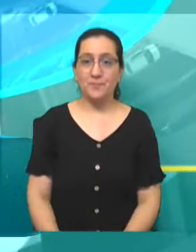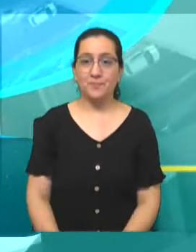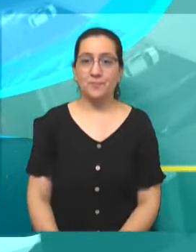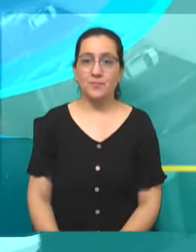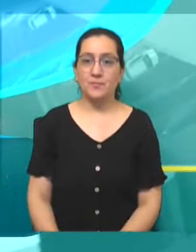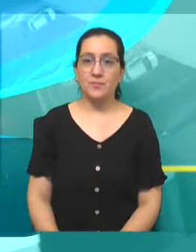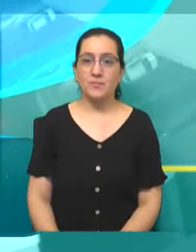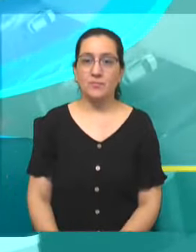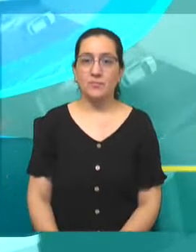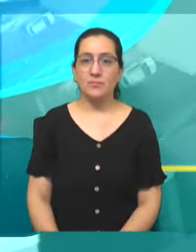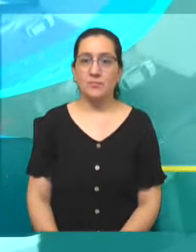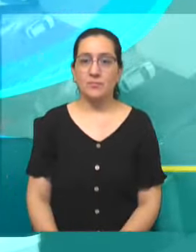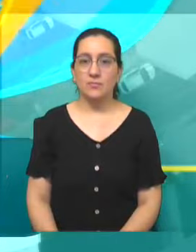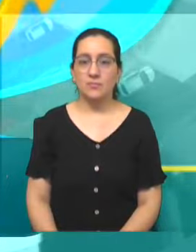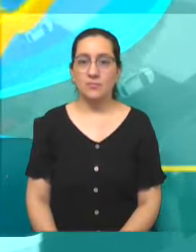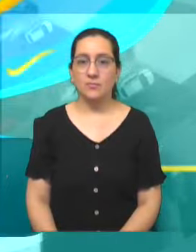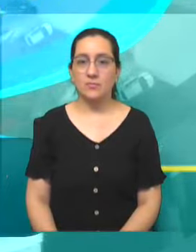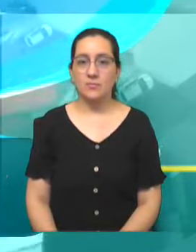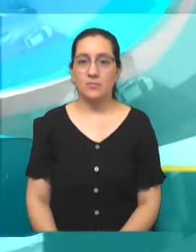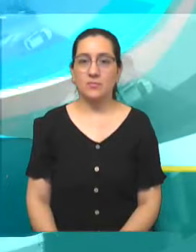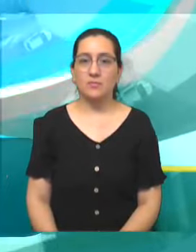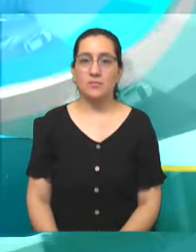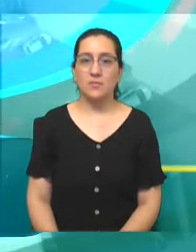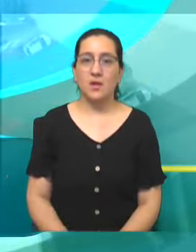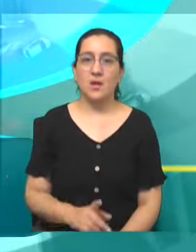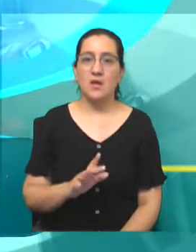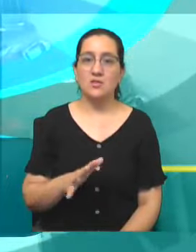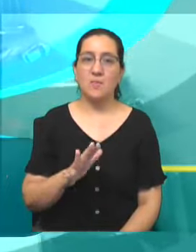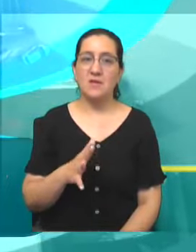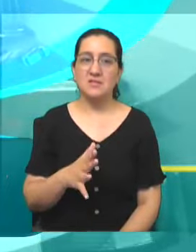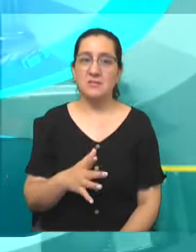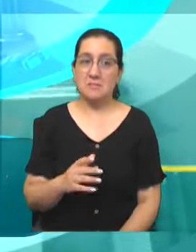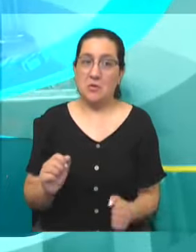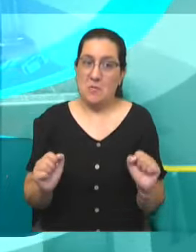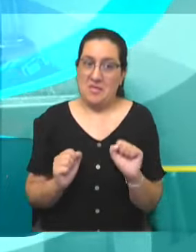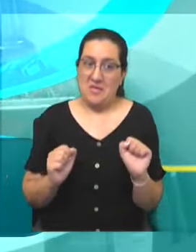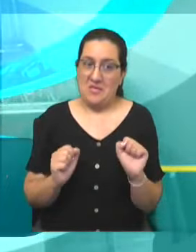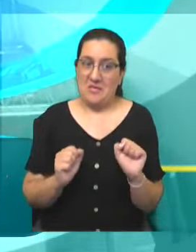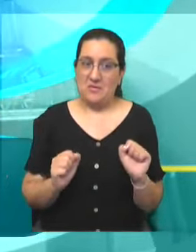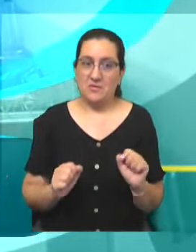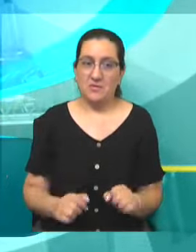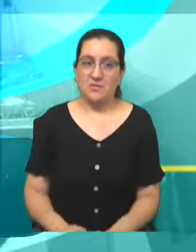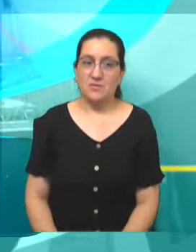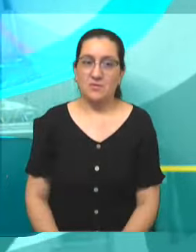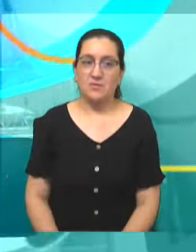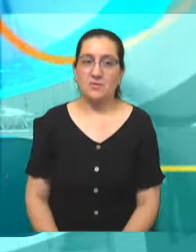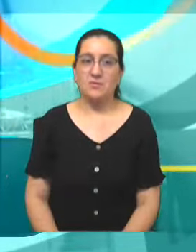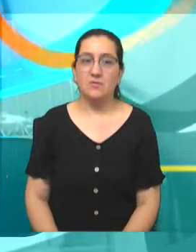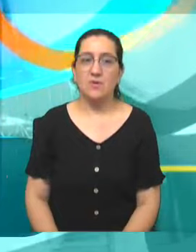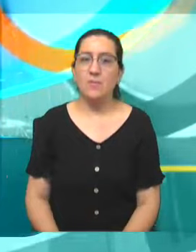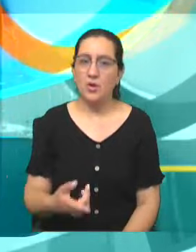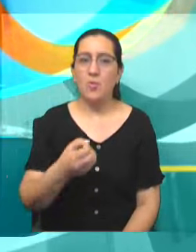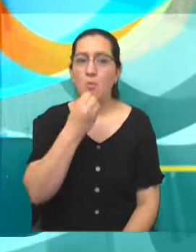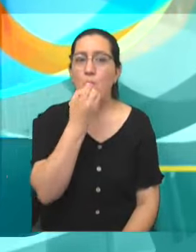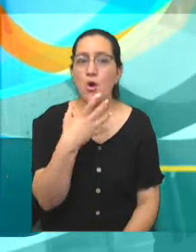Rotaciones cervicales, que es una de las cosas que más se pierde. Me da un poco de impresión, te voy a decir la verdad. Te da un poquito de impresión, pero no sabes lo